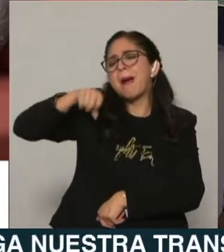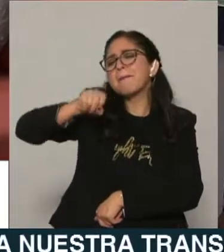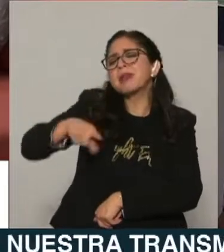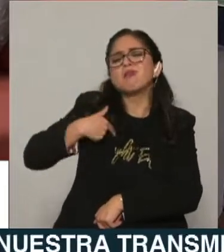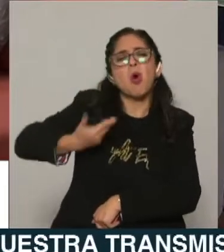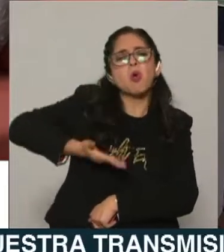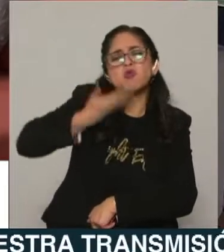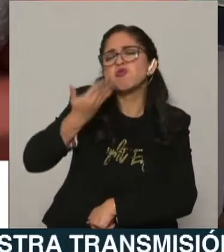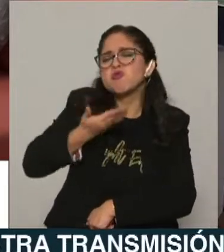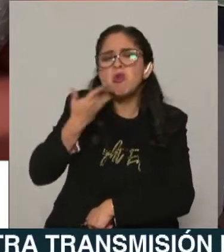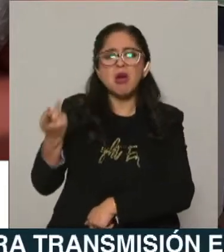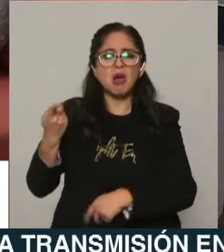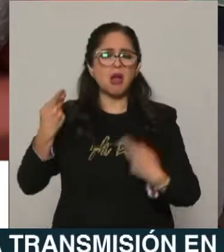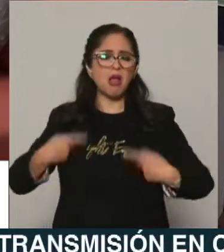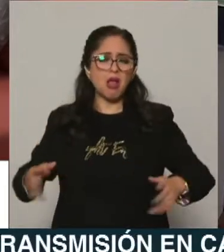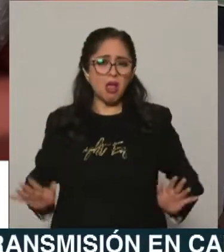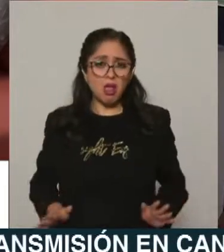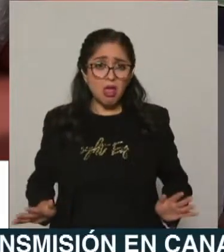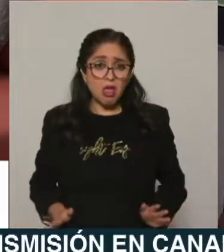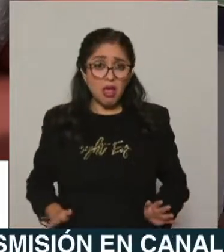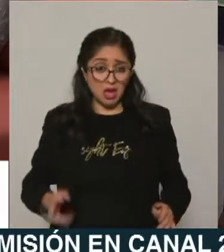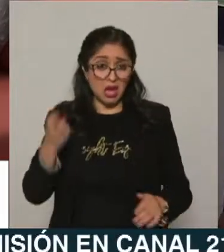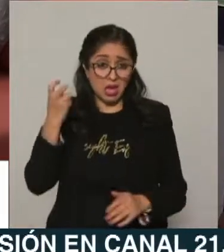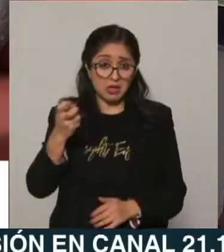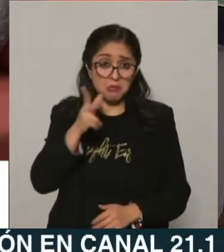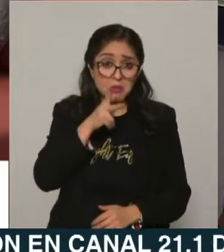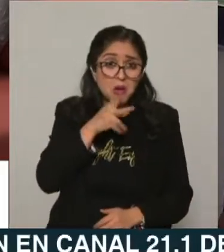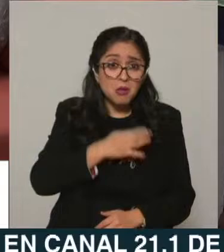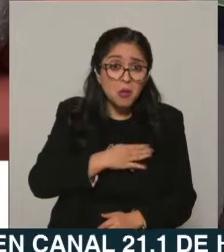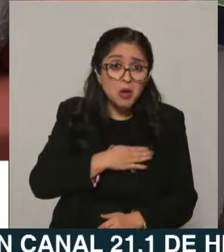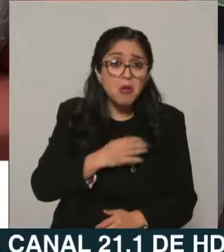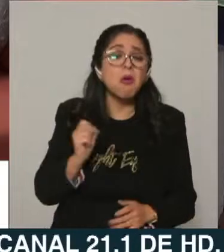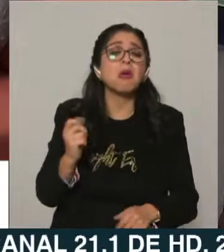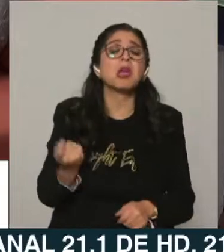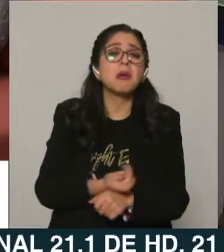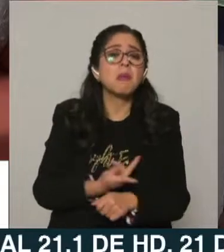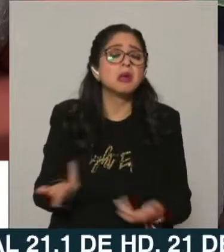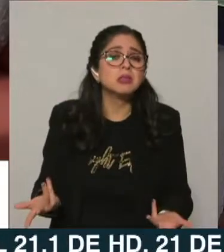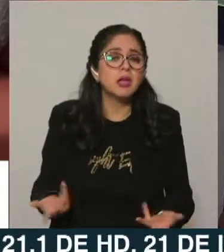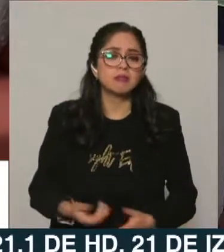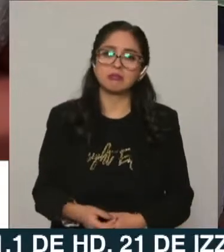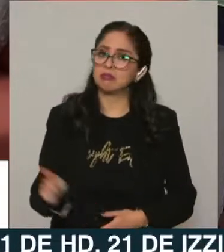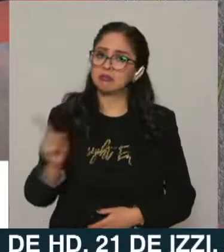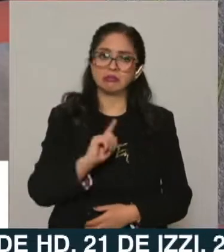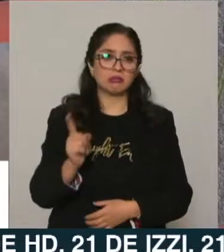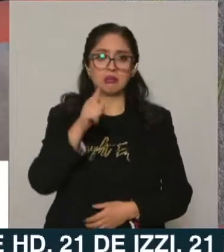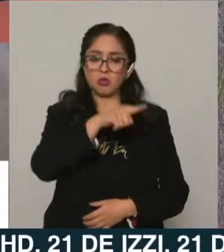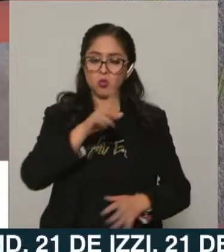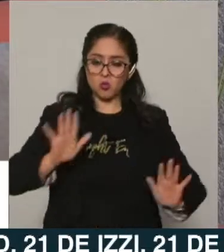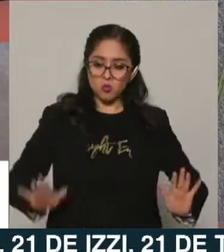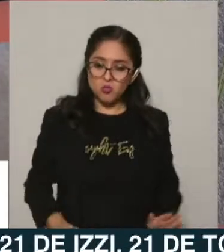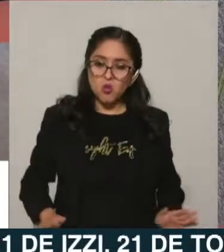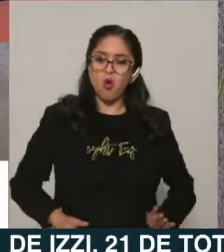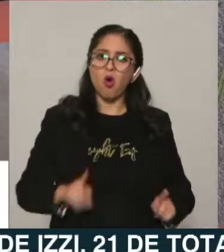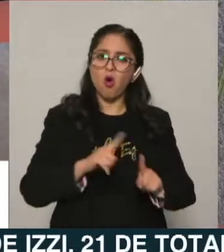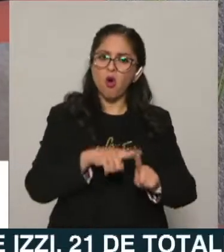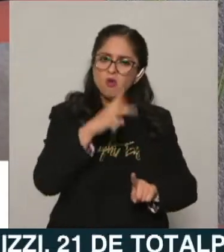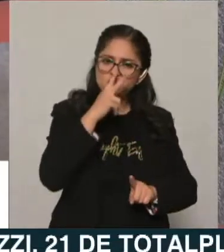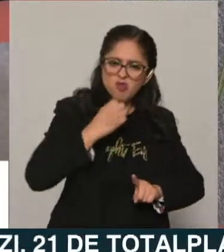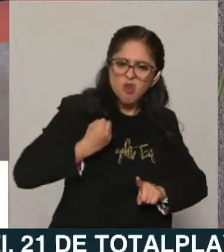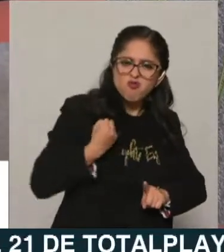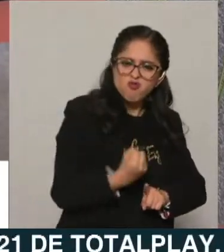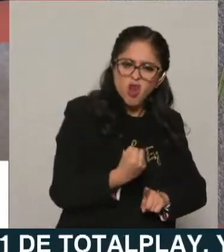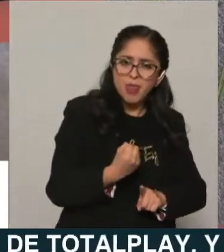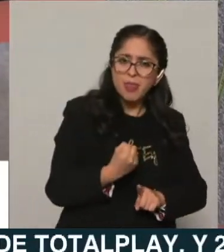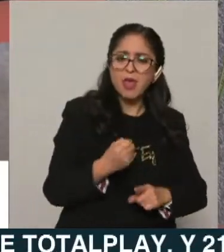hice igual. ¿Ayuda esto a la convivencia familiar? ¿Es lo mismo? Es igual de peligroso. Mira, ambos extremos de una misma regleta son igual